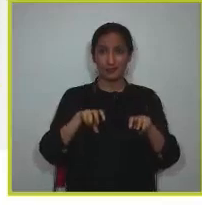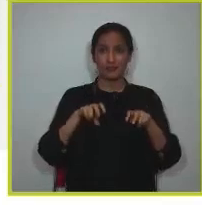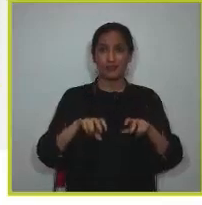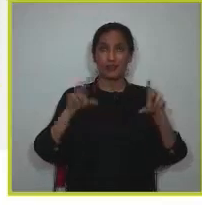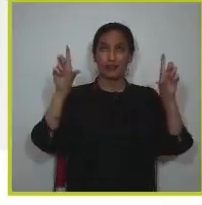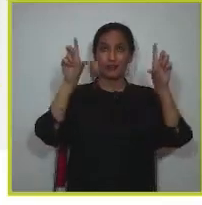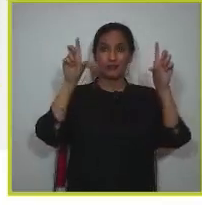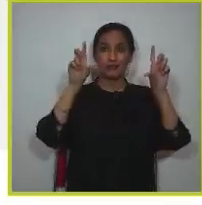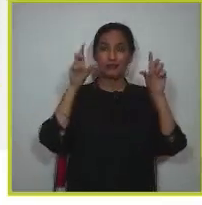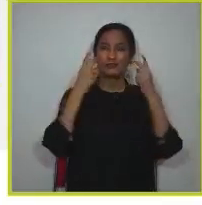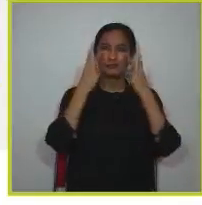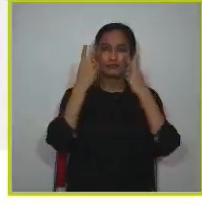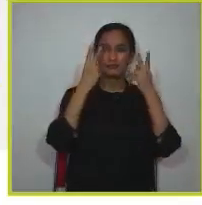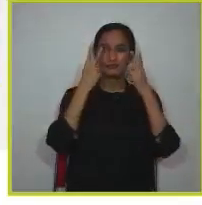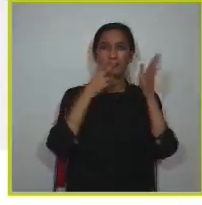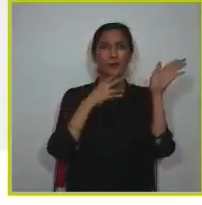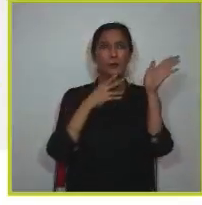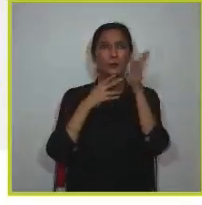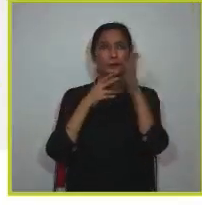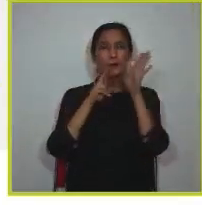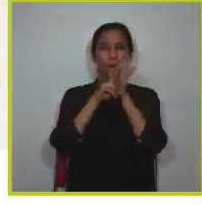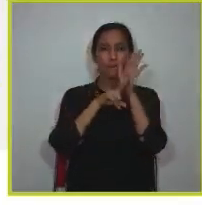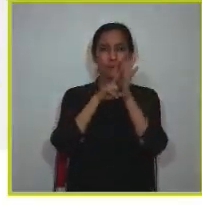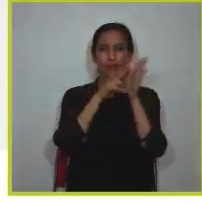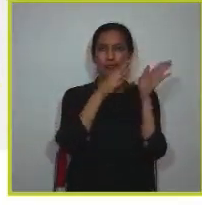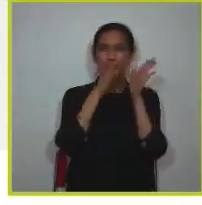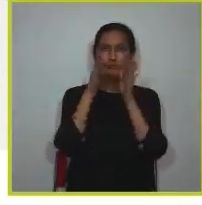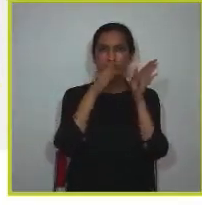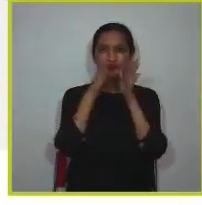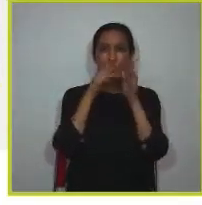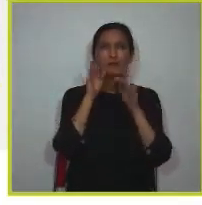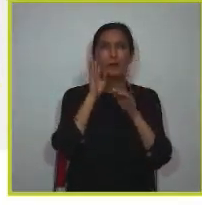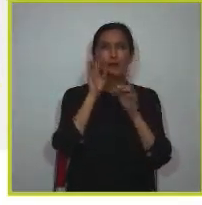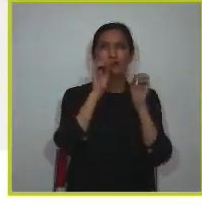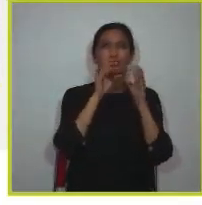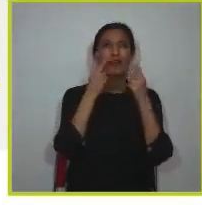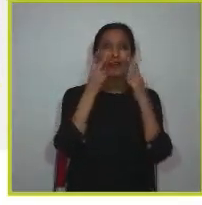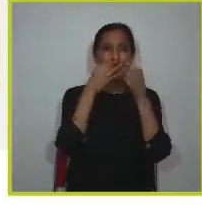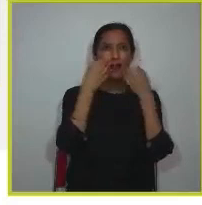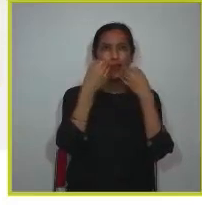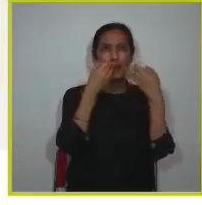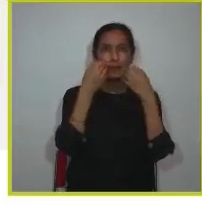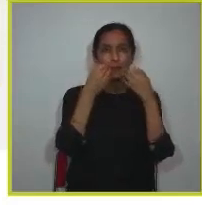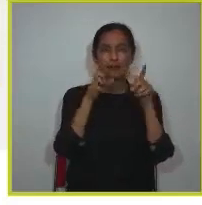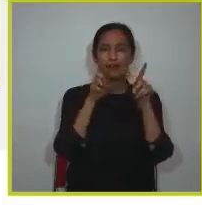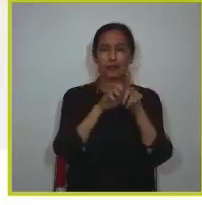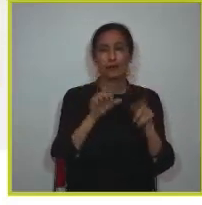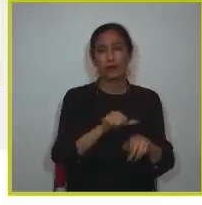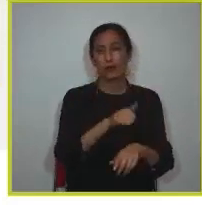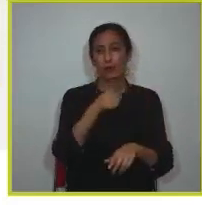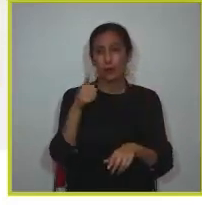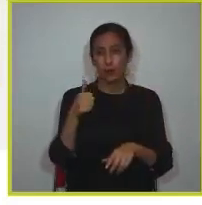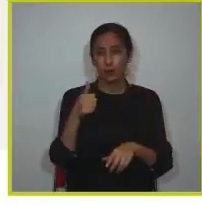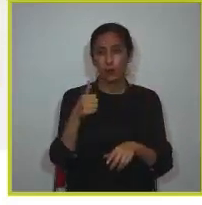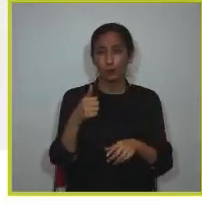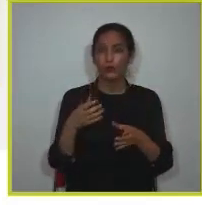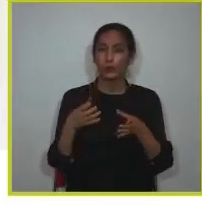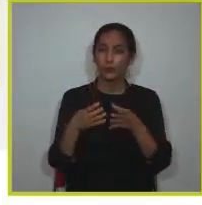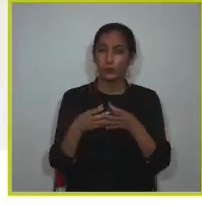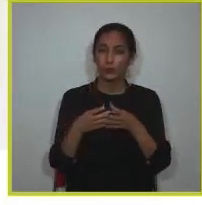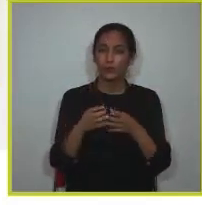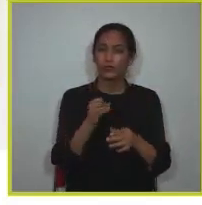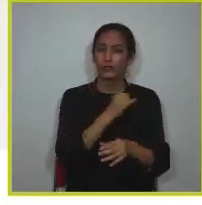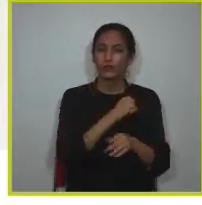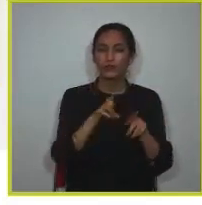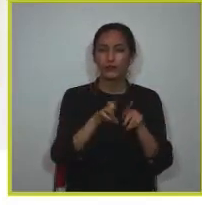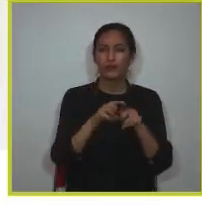de vídeos que qué pasa pues ya pasa un video de reporte de residuos hay otras entidades que nos han ayudado con la difusión hemos tenido